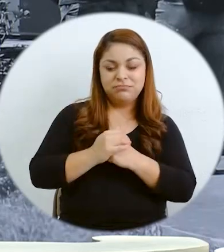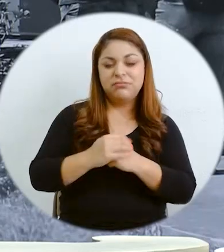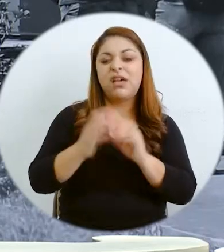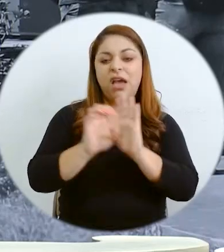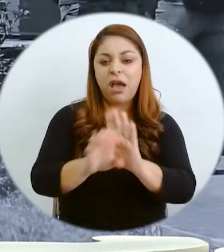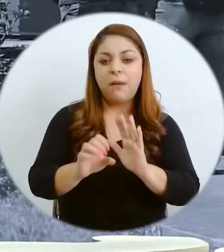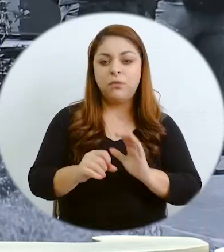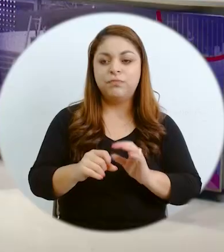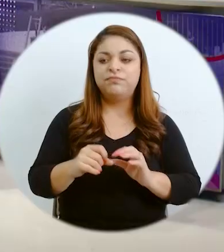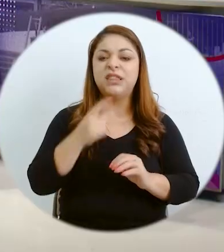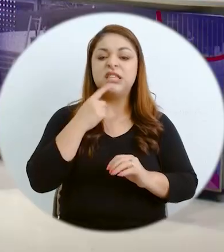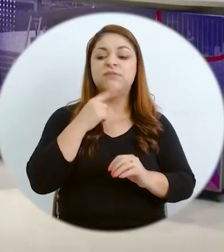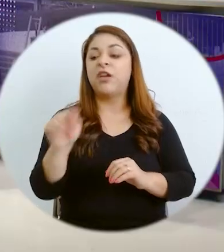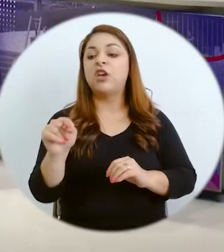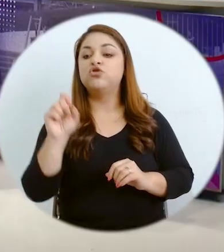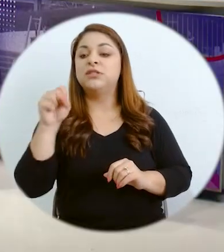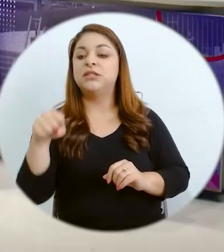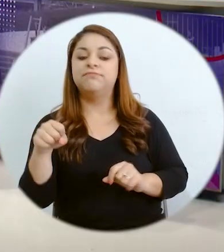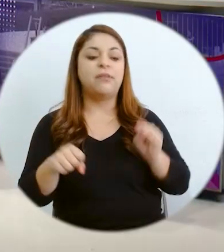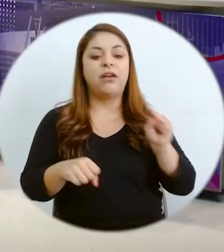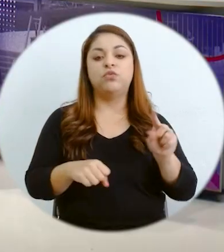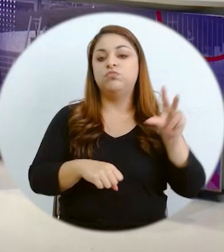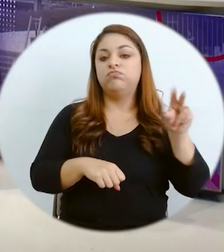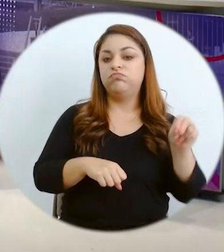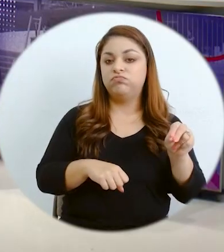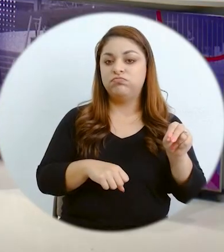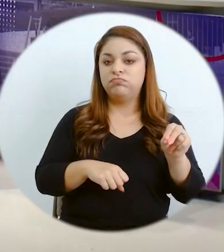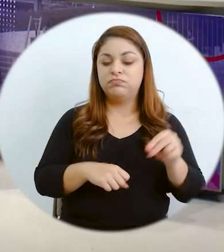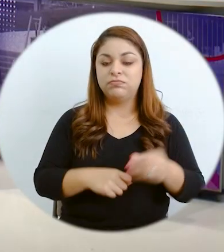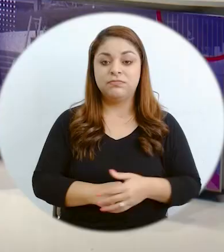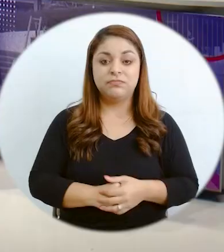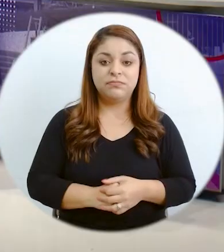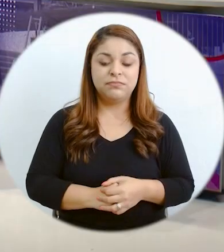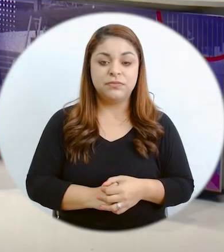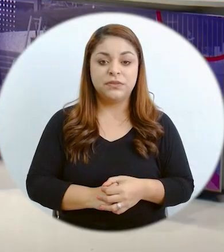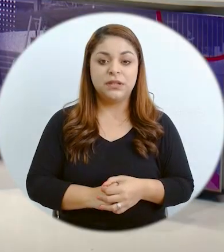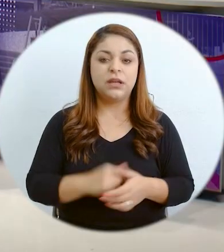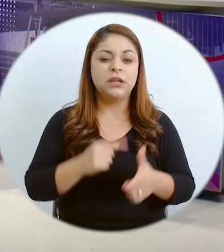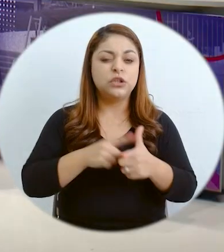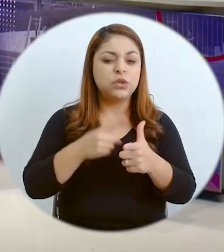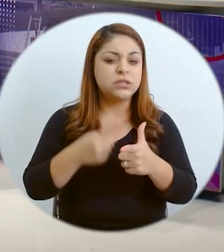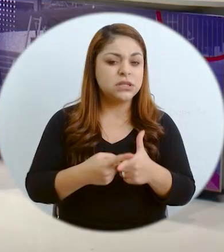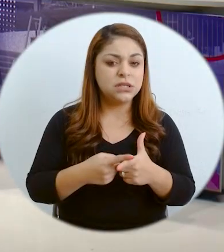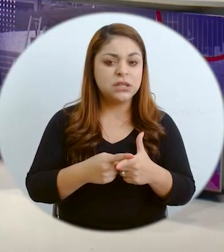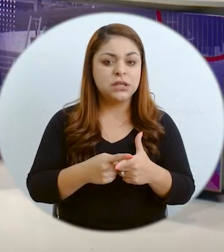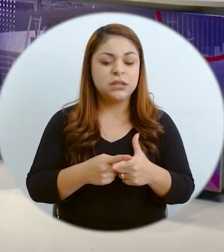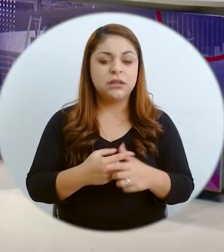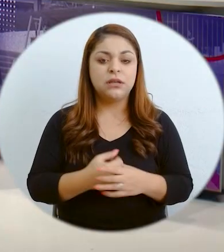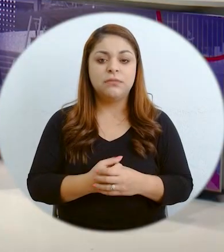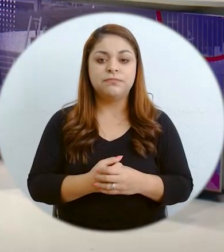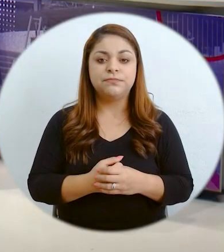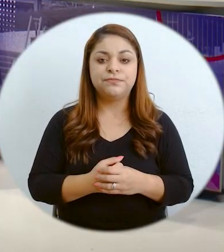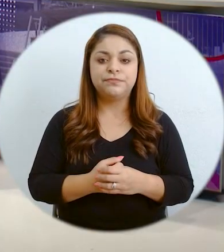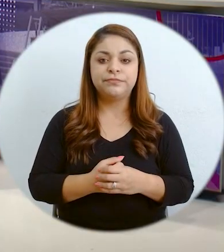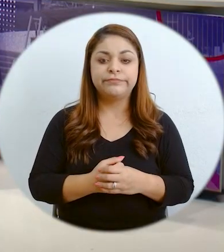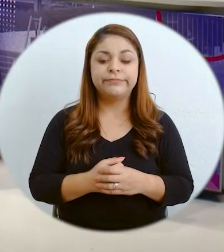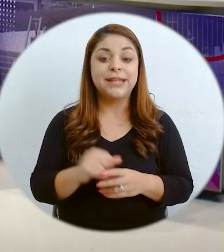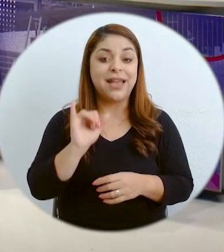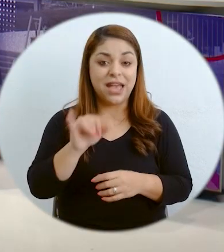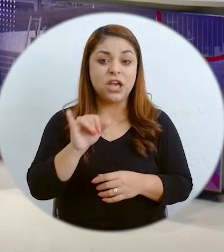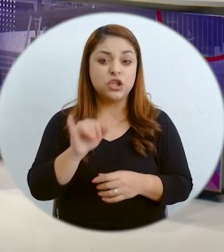este tipo de iniciativas, en el sentido de decir que sí y que no va. Exacto. Y esto, como decían ustedes,